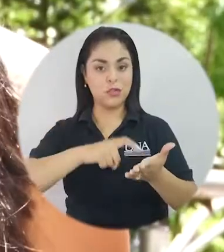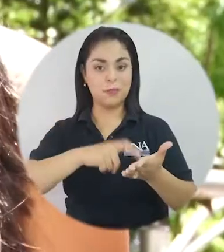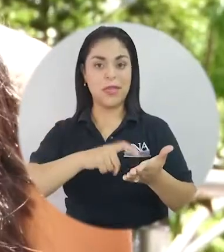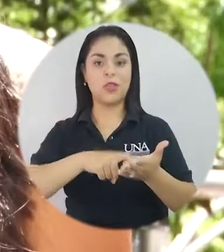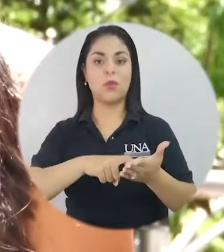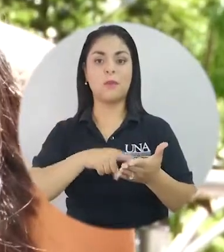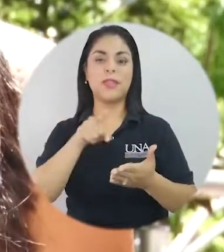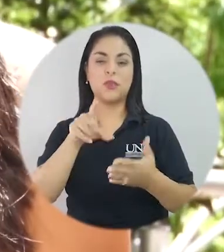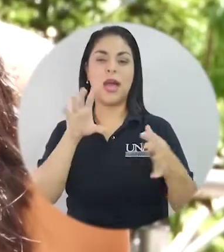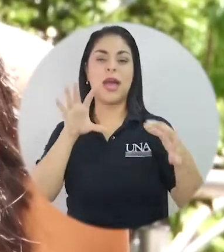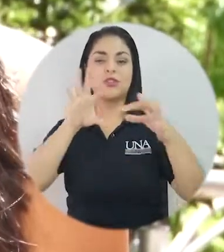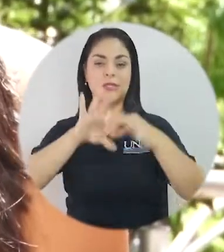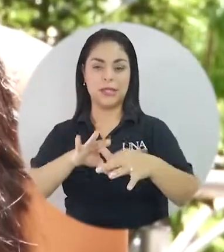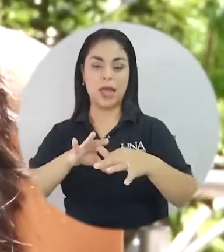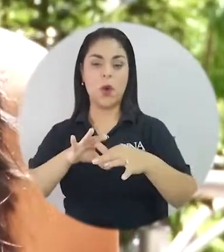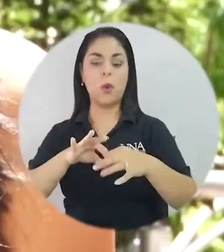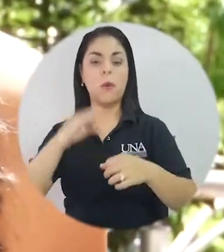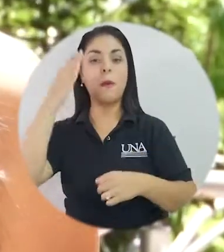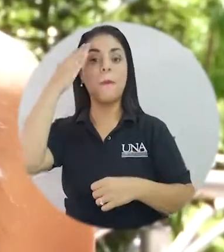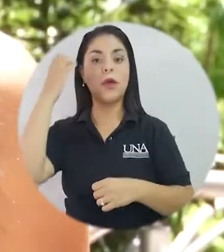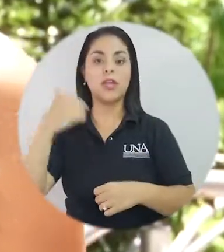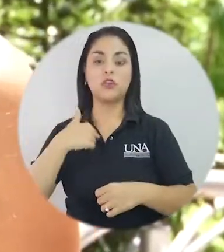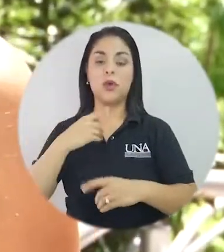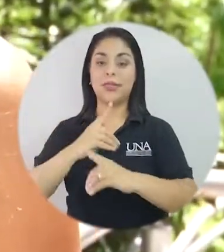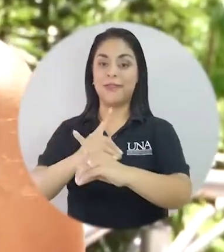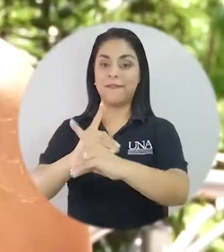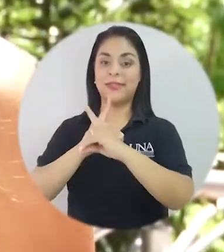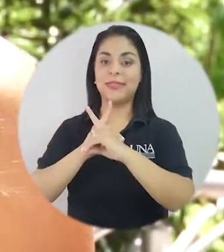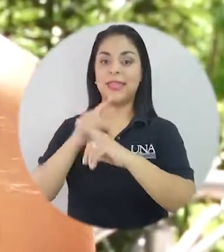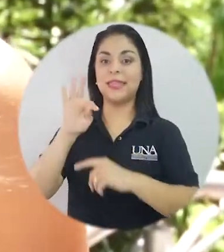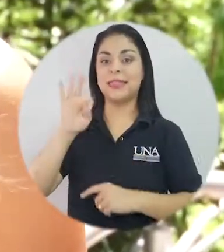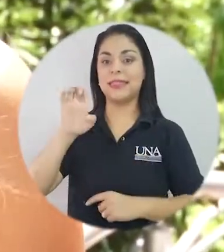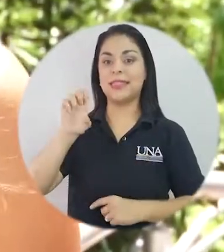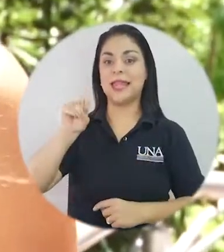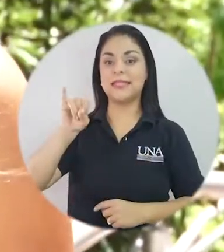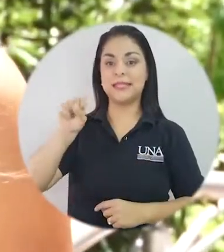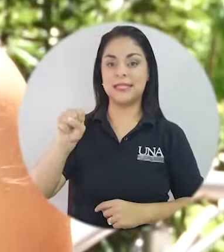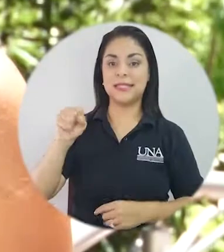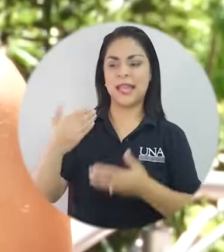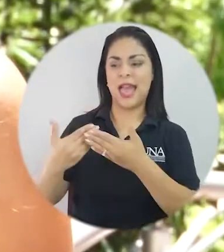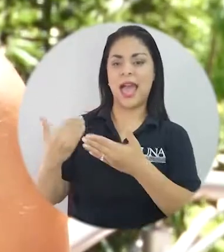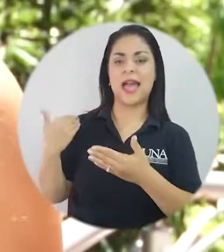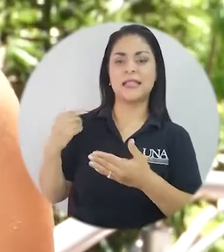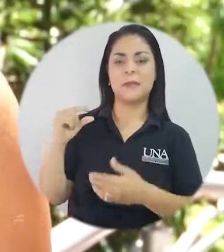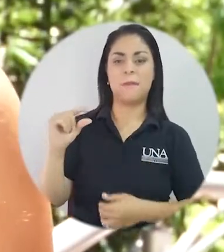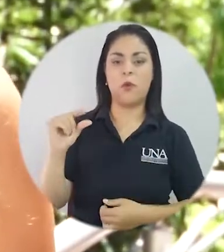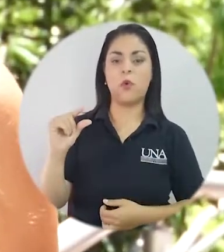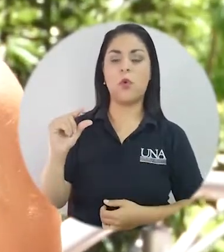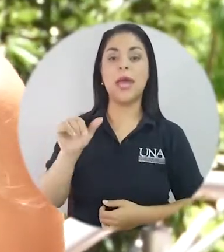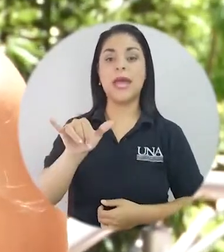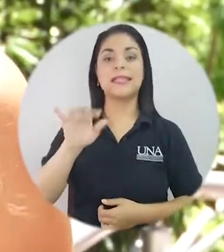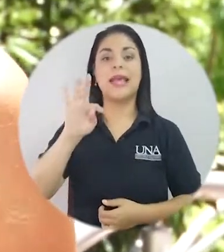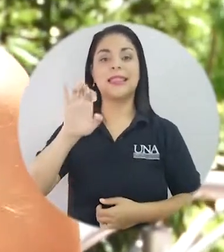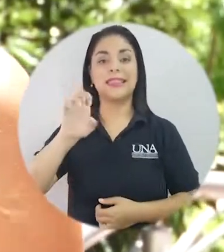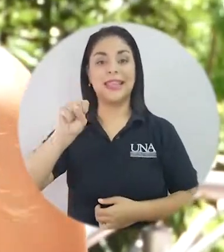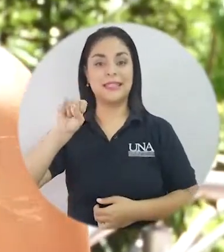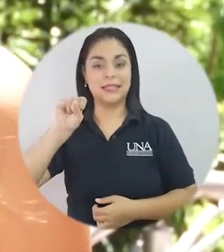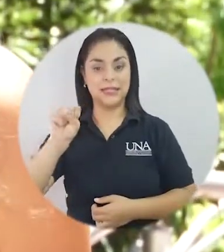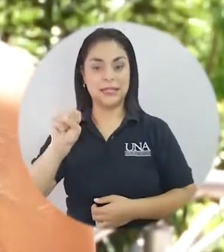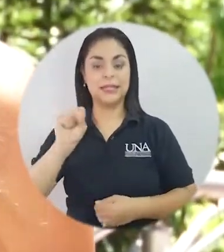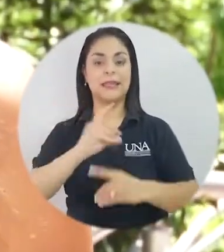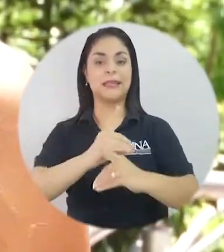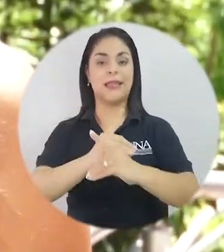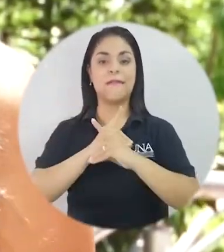Bueno, el reconocimiento me imagino que está asociado principalmente a la defensa de la tesis, que fue hace muy poco.